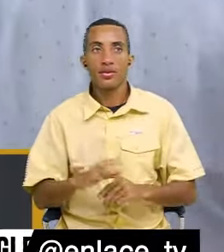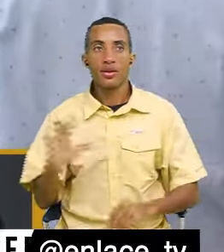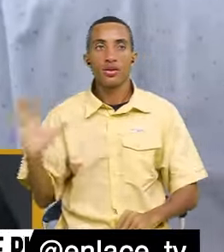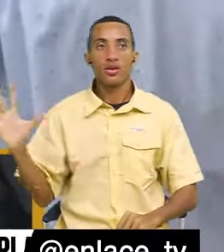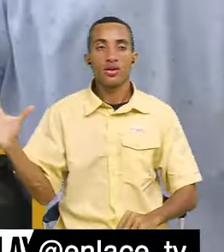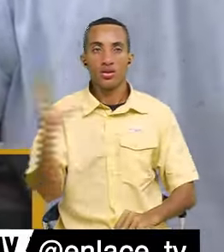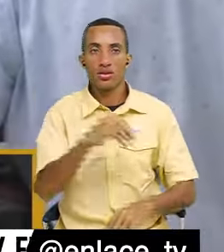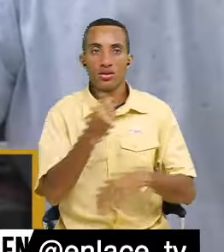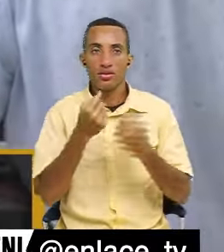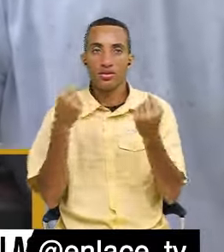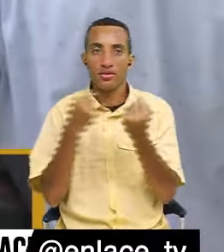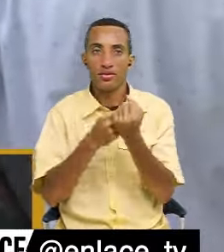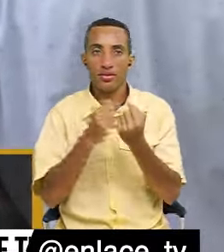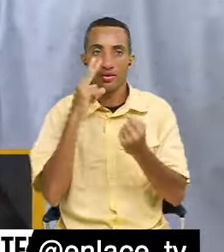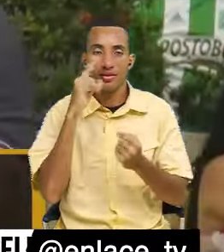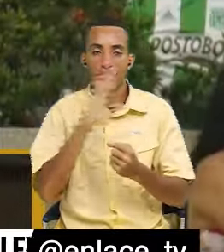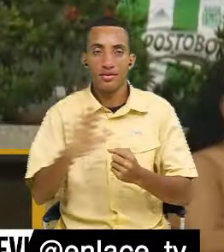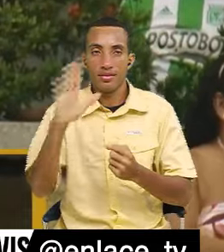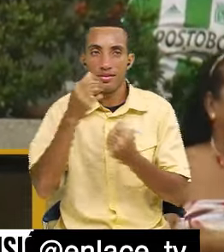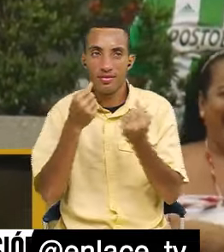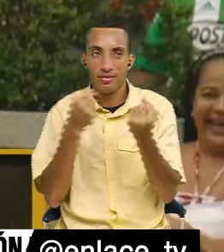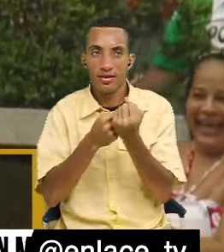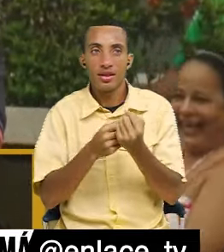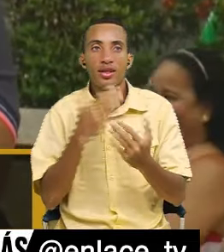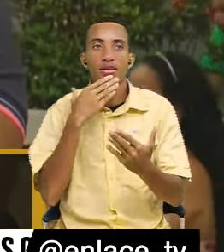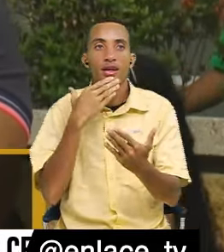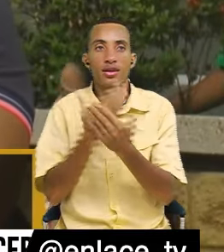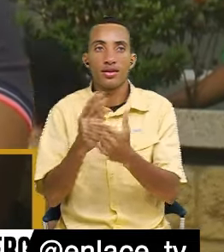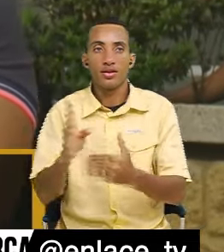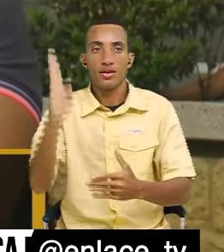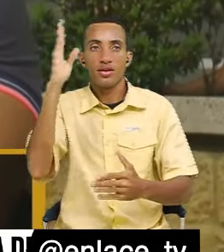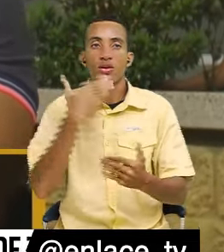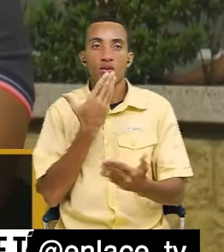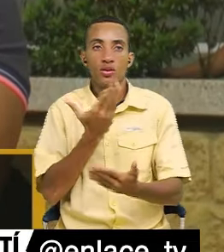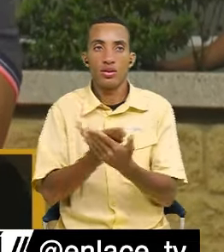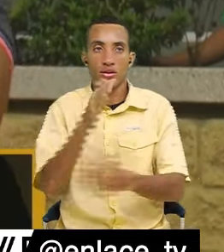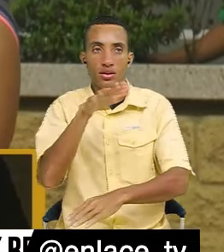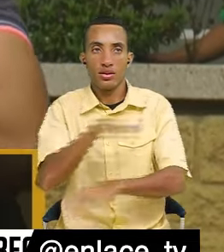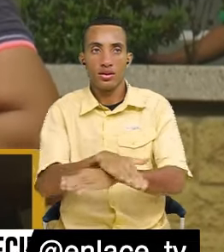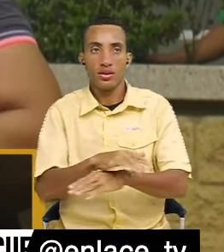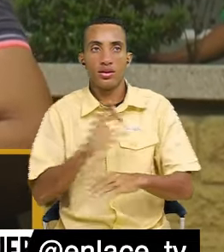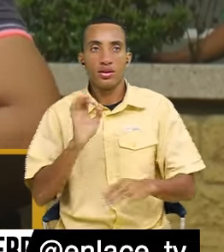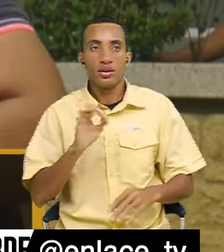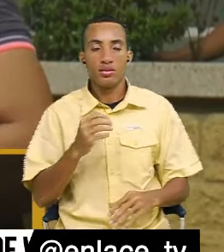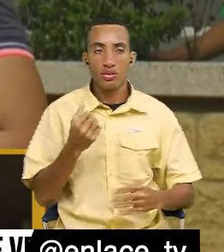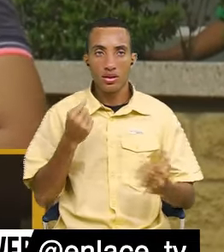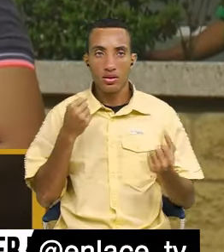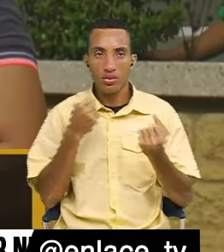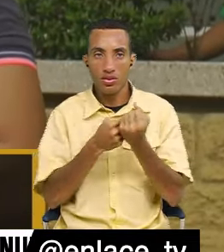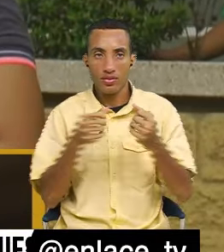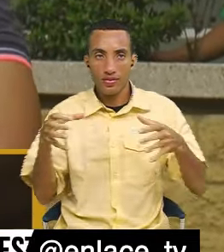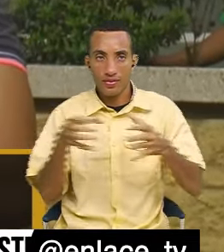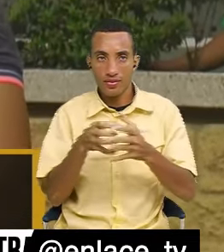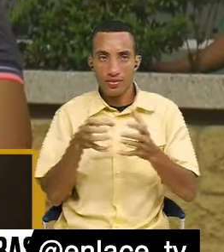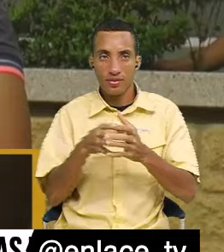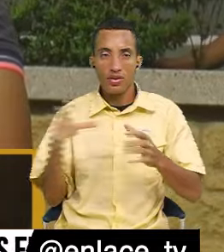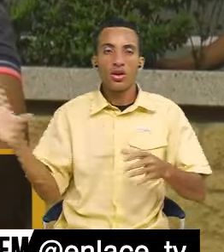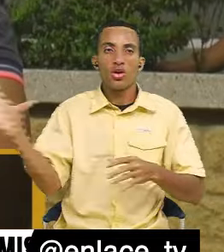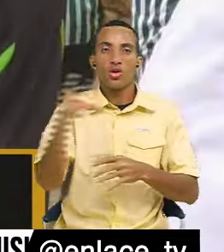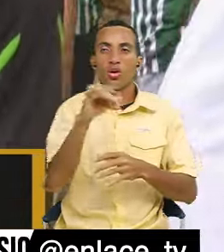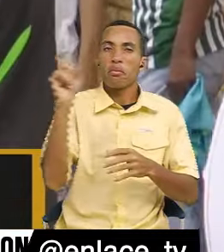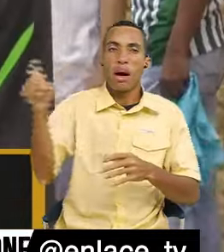Con todo el apoyo nacional en esta fecha con Alianza. Pues sí, gracias a Dios. Buenas tardes, queríamos decirle que siempre hemos apoyado al equipo en todos los lugares que